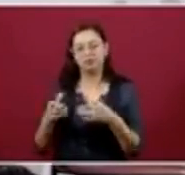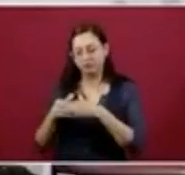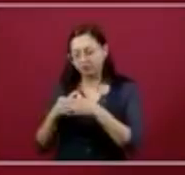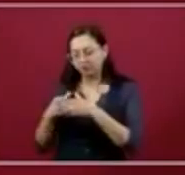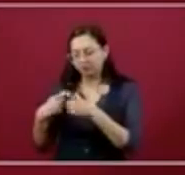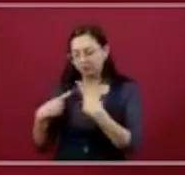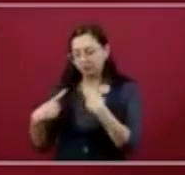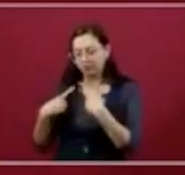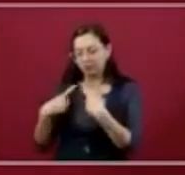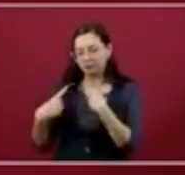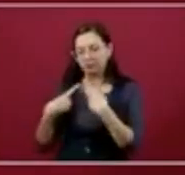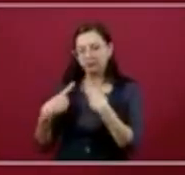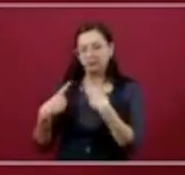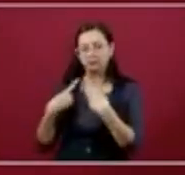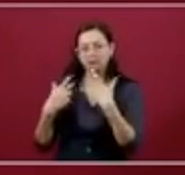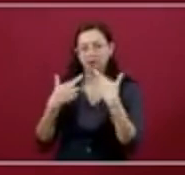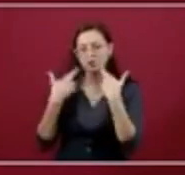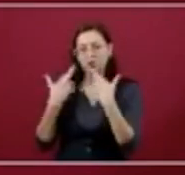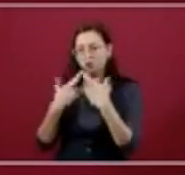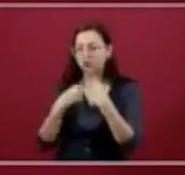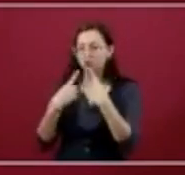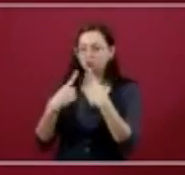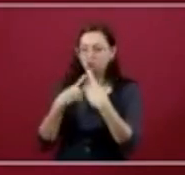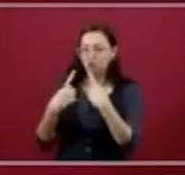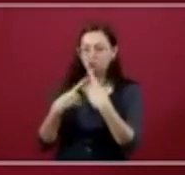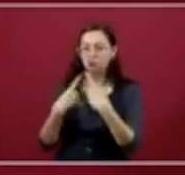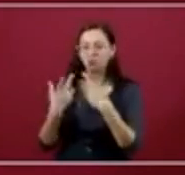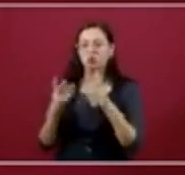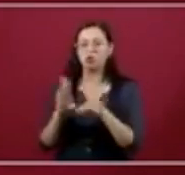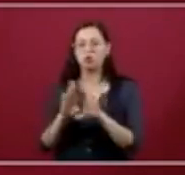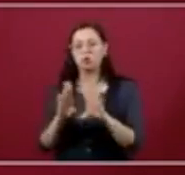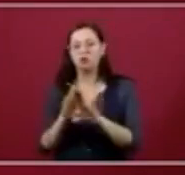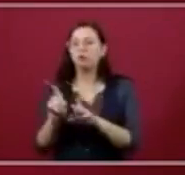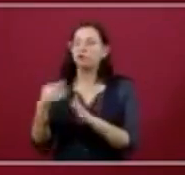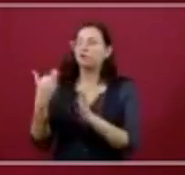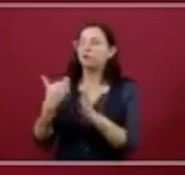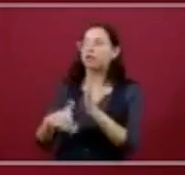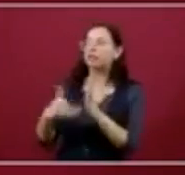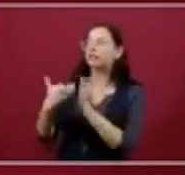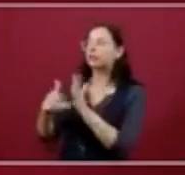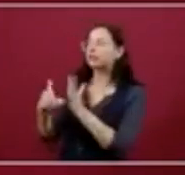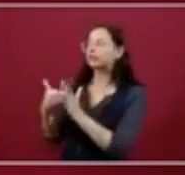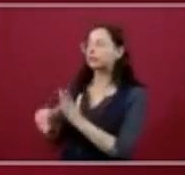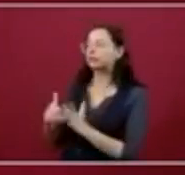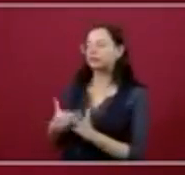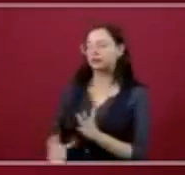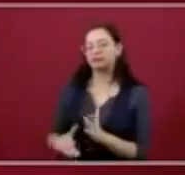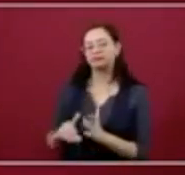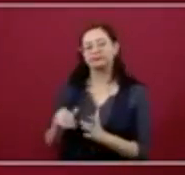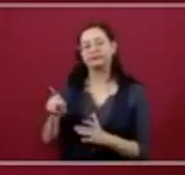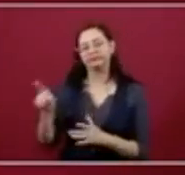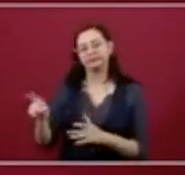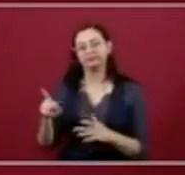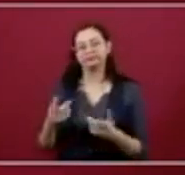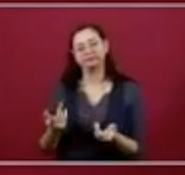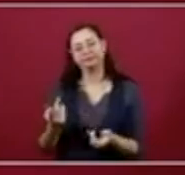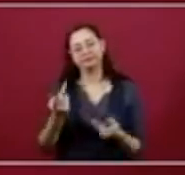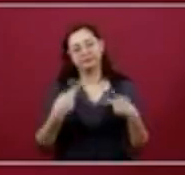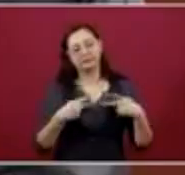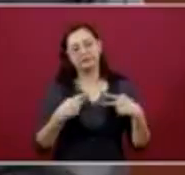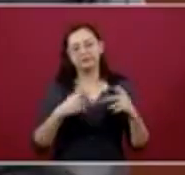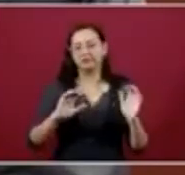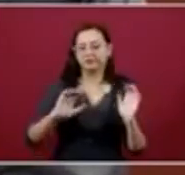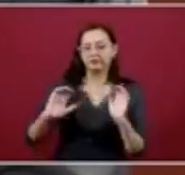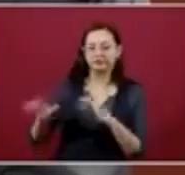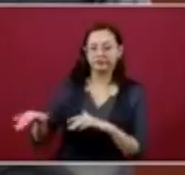están reuniéndose para ver las necesidades de personal y que